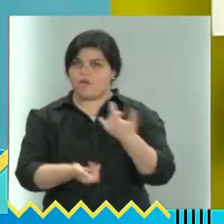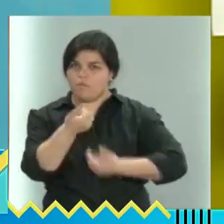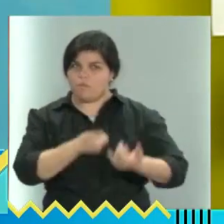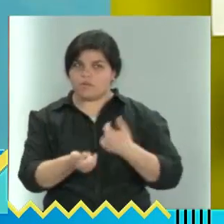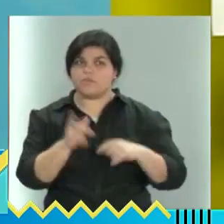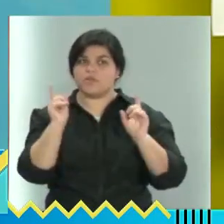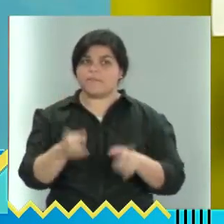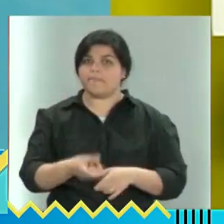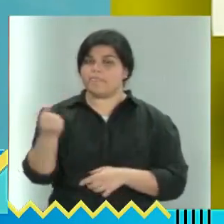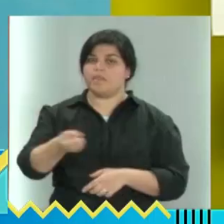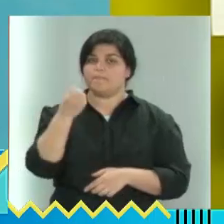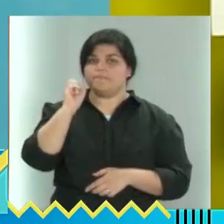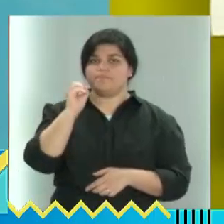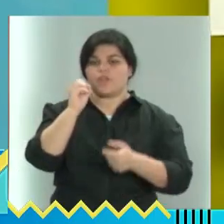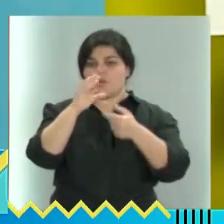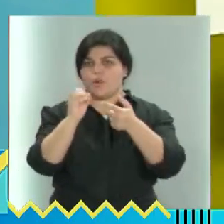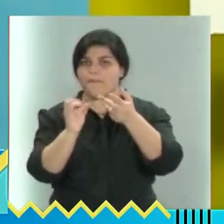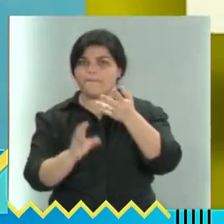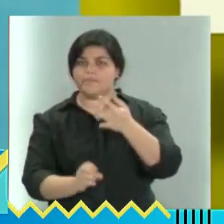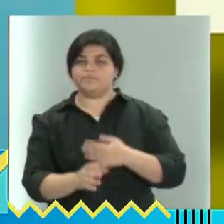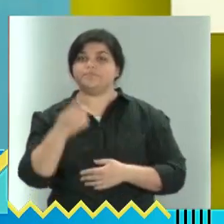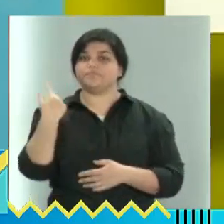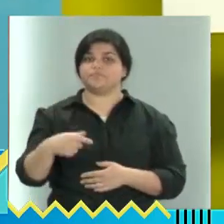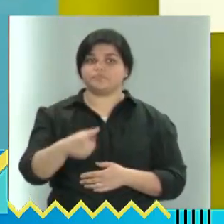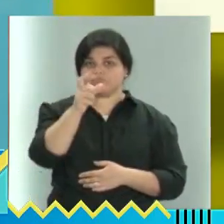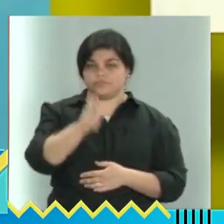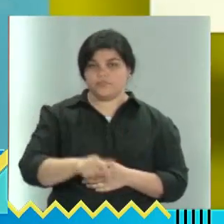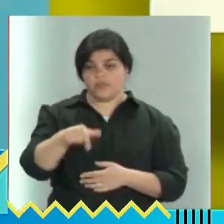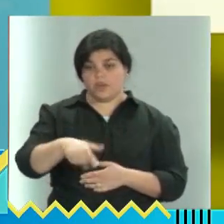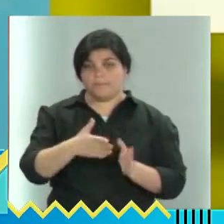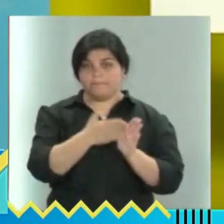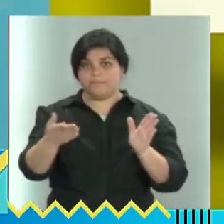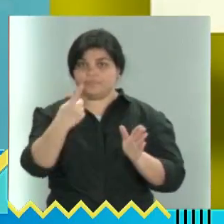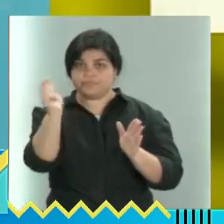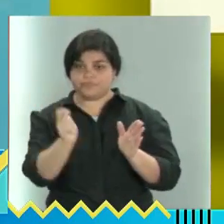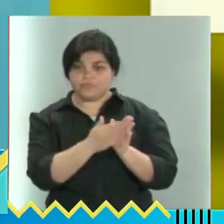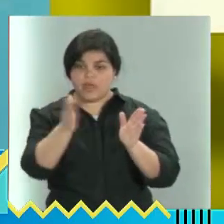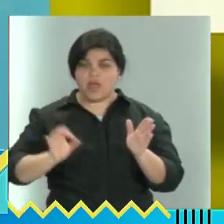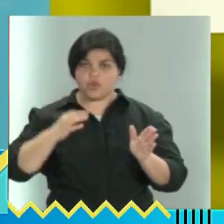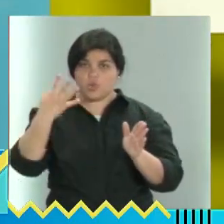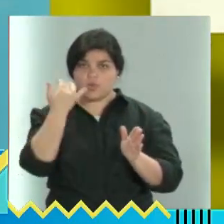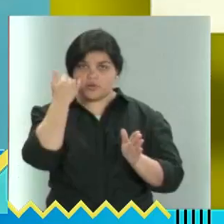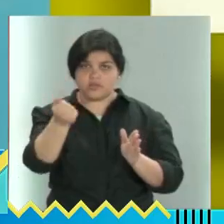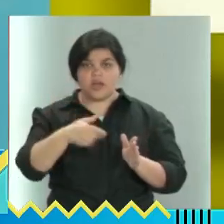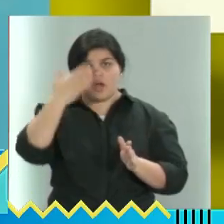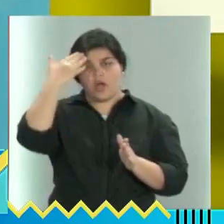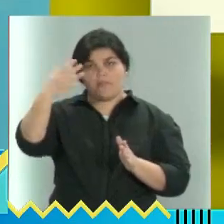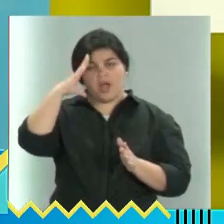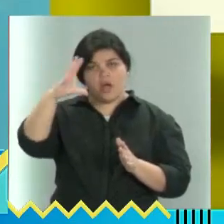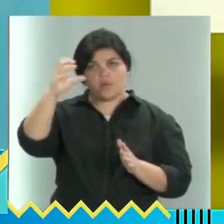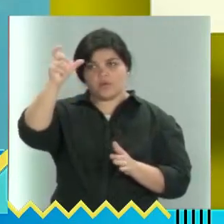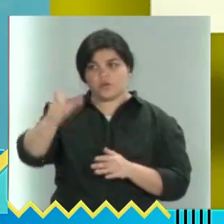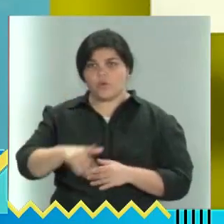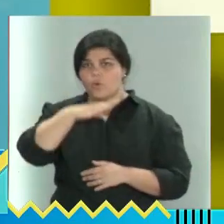nombres propios, ¿no? Porque también lo decía, en el mes de la arquitectura, en esta cuarta edición se va a homenajear, ¿sí? Se está homenajeando a